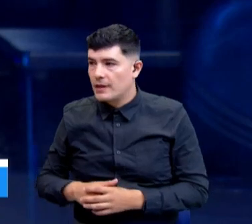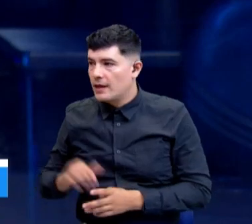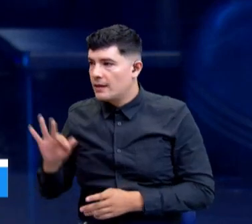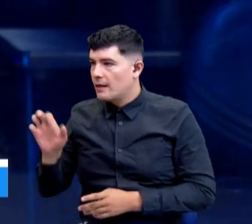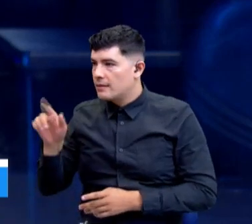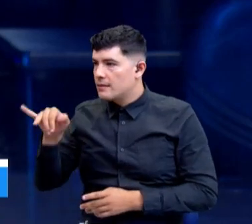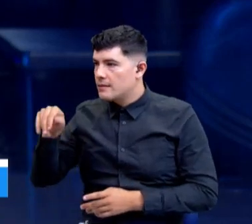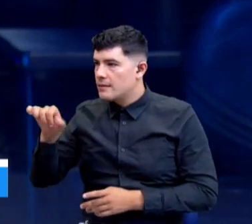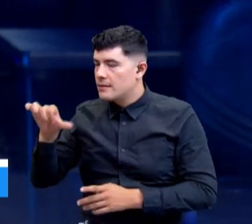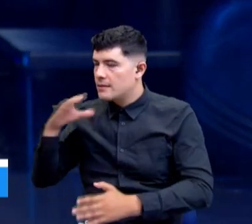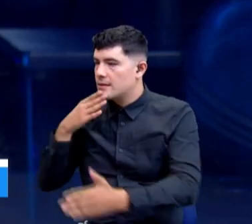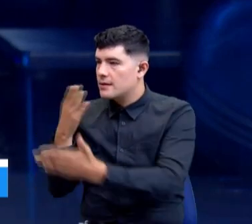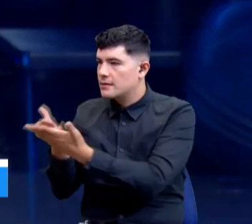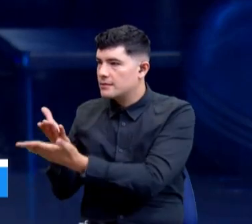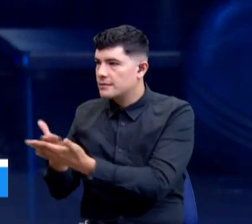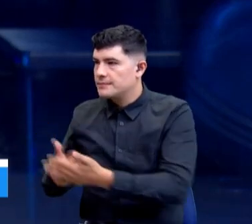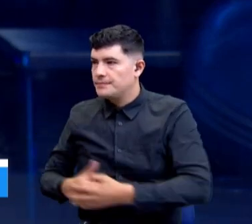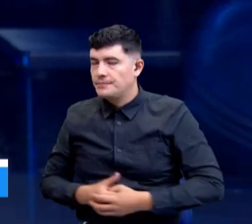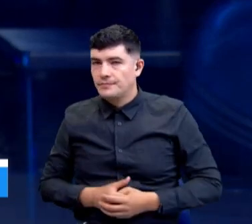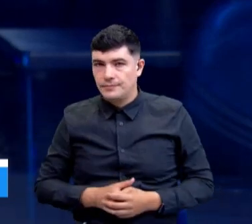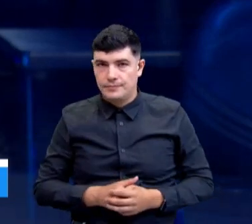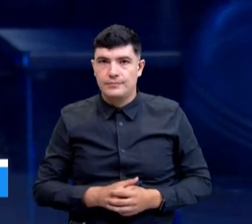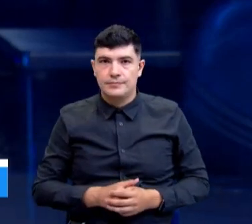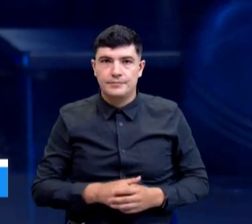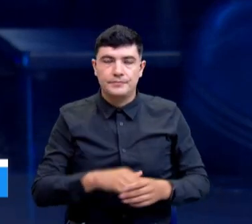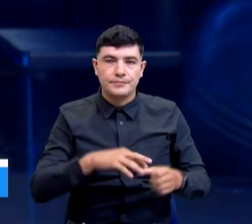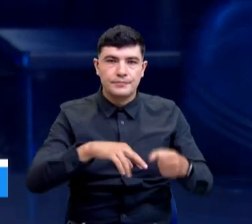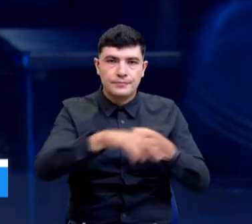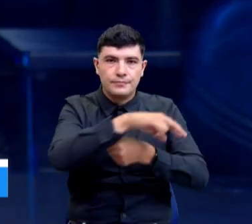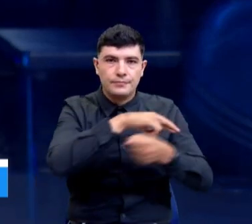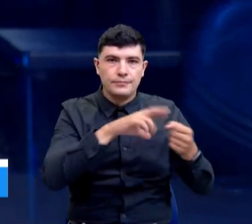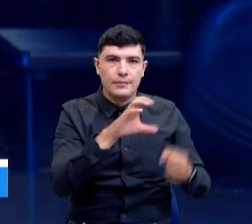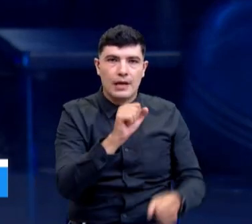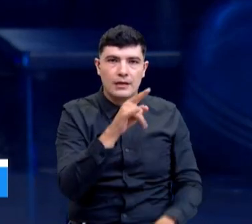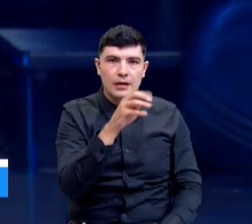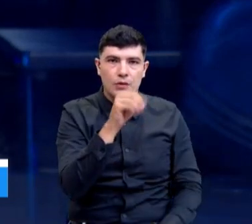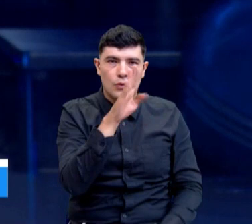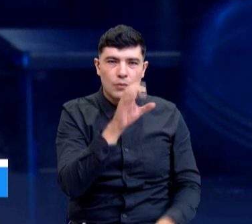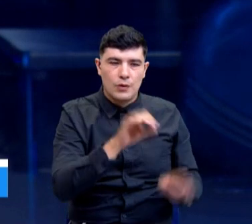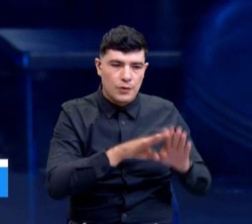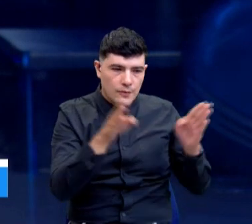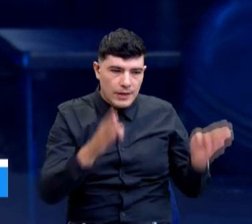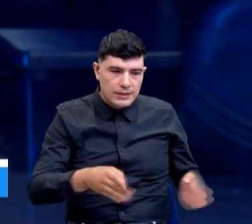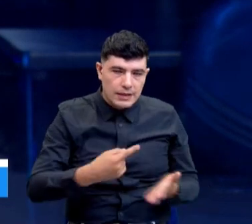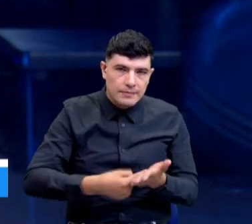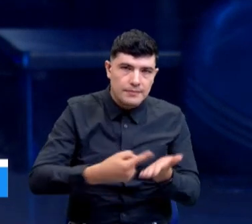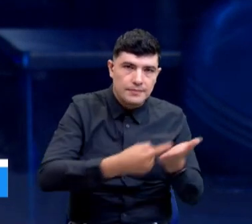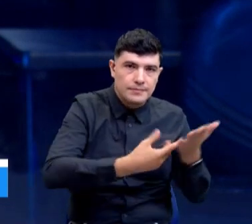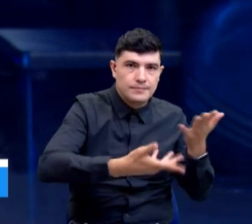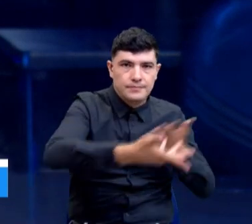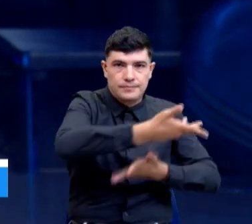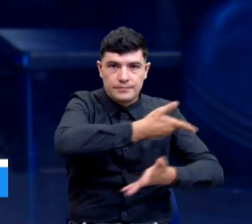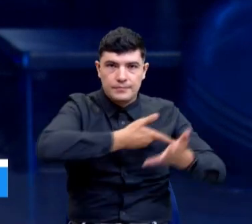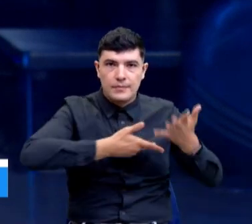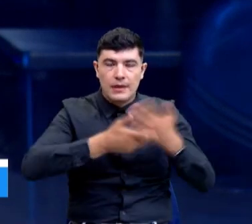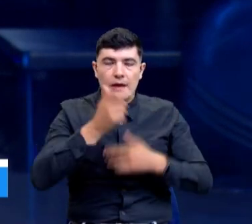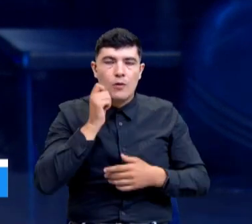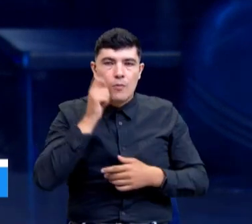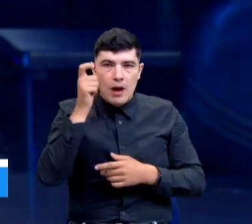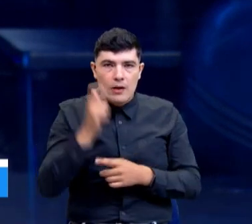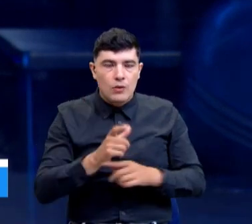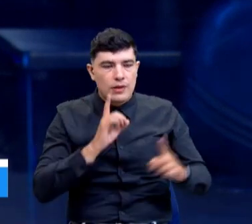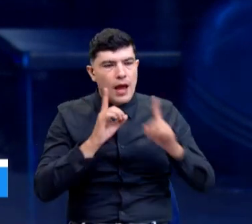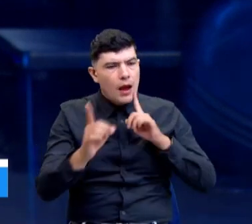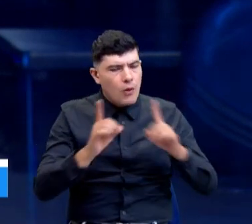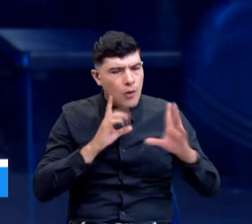En medio de la audiencia pública realizada en la subregión del Catatumbo, la Mesa Humanitaria del Catatumbo convocó a un diálogo regional humanitario en Tibú, esto es el norte de